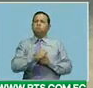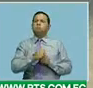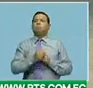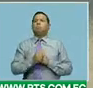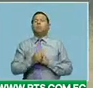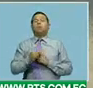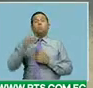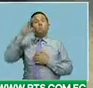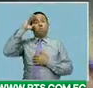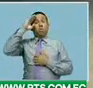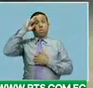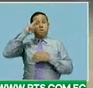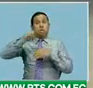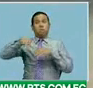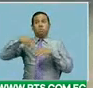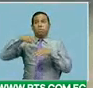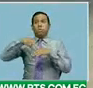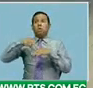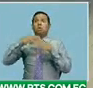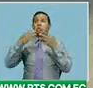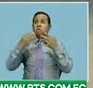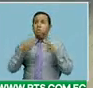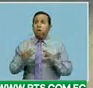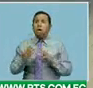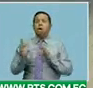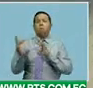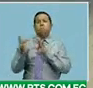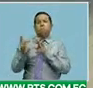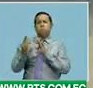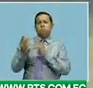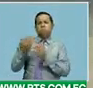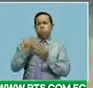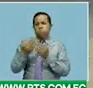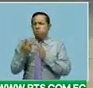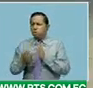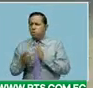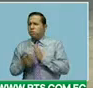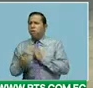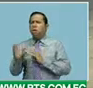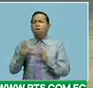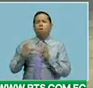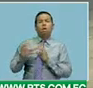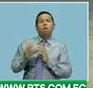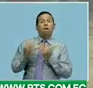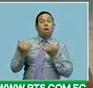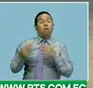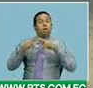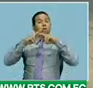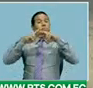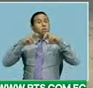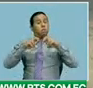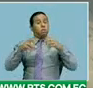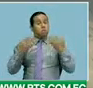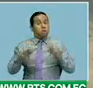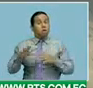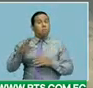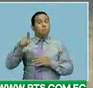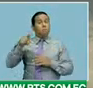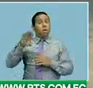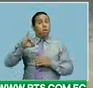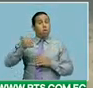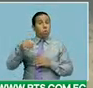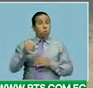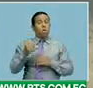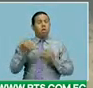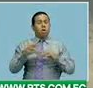Nacional inmediatamente tomó contacto con los perjudicados y en este momento el caso se está investigando con la Policía Judicial. Tenemos